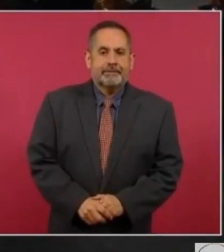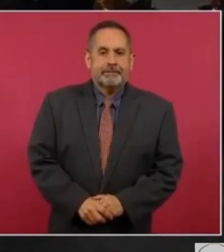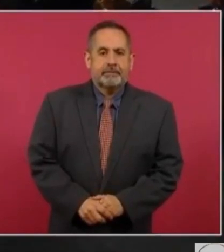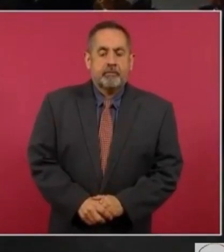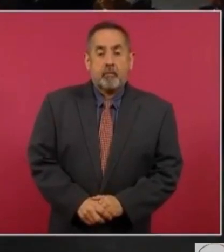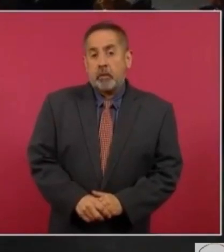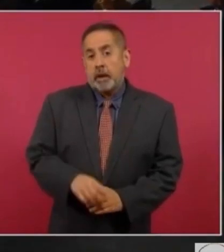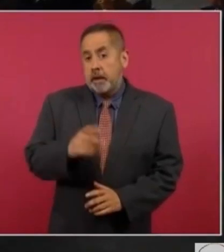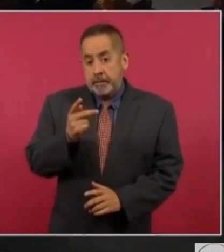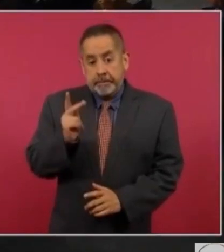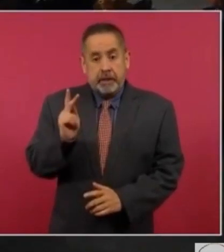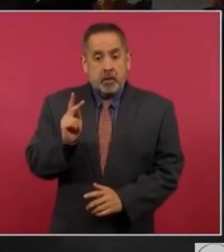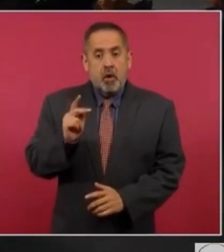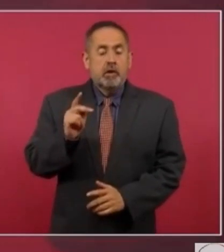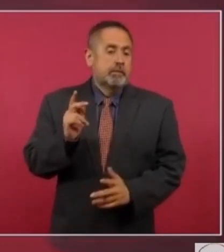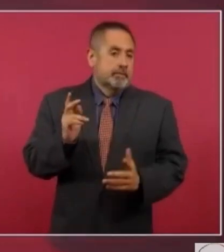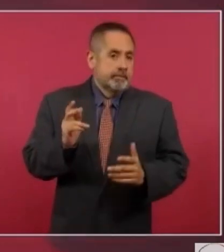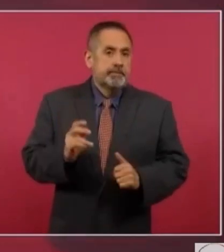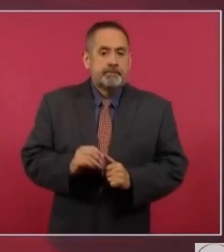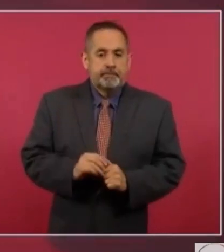Sin embargo,